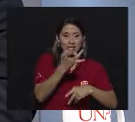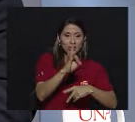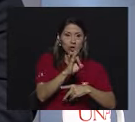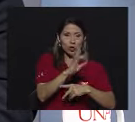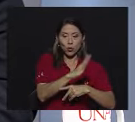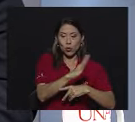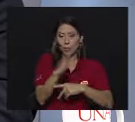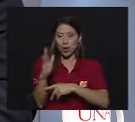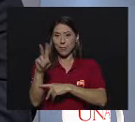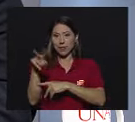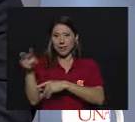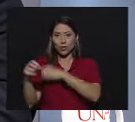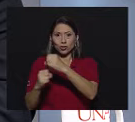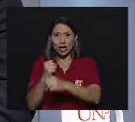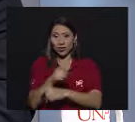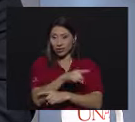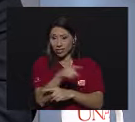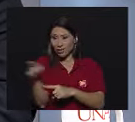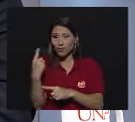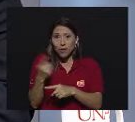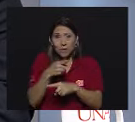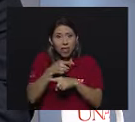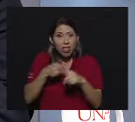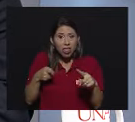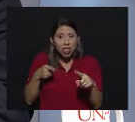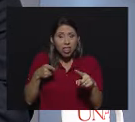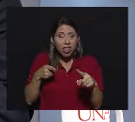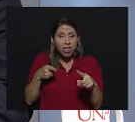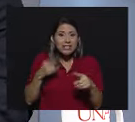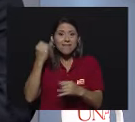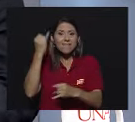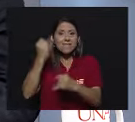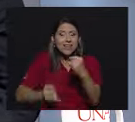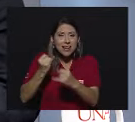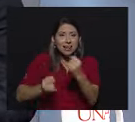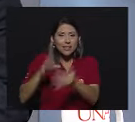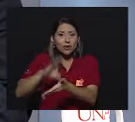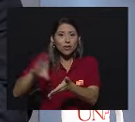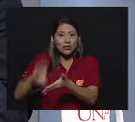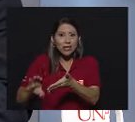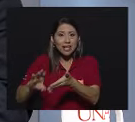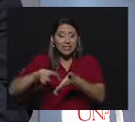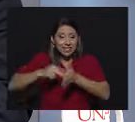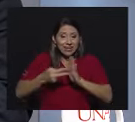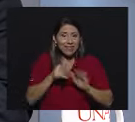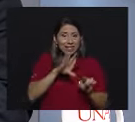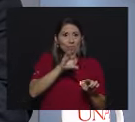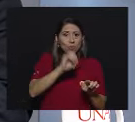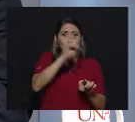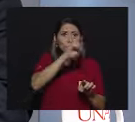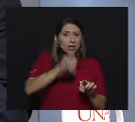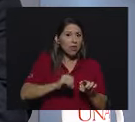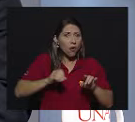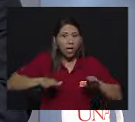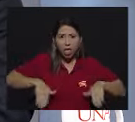años, solo un 50% está finalizando la secundaria. Quiere decir que hay un 50% que